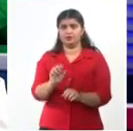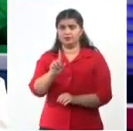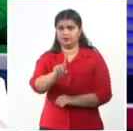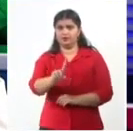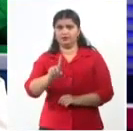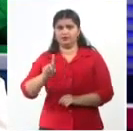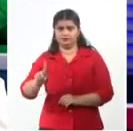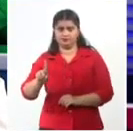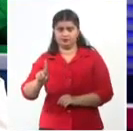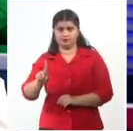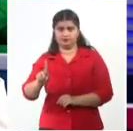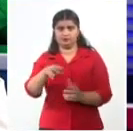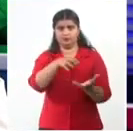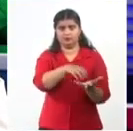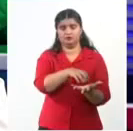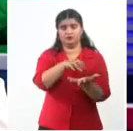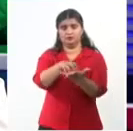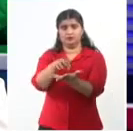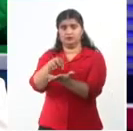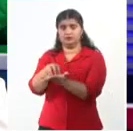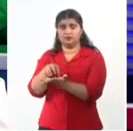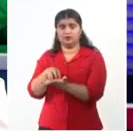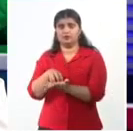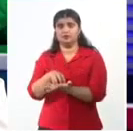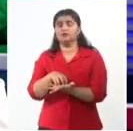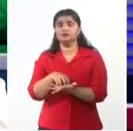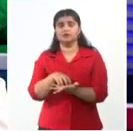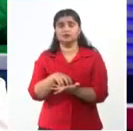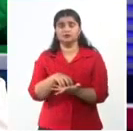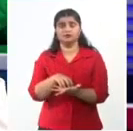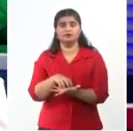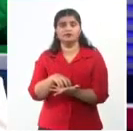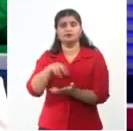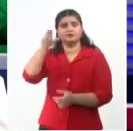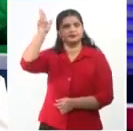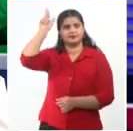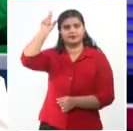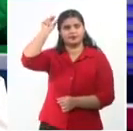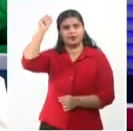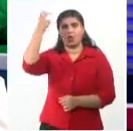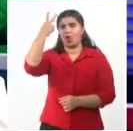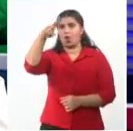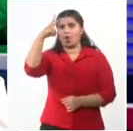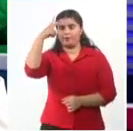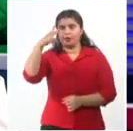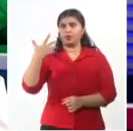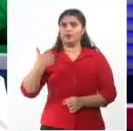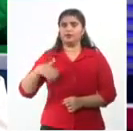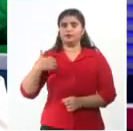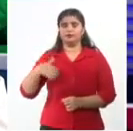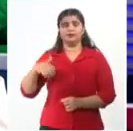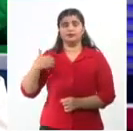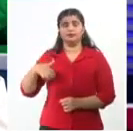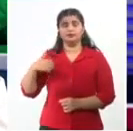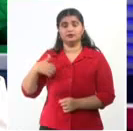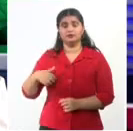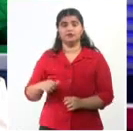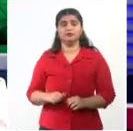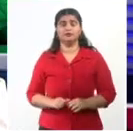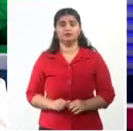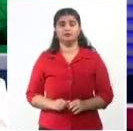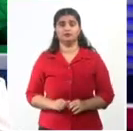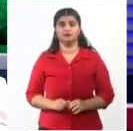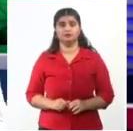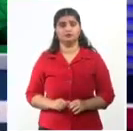decían esta mañana Perú, México, Argentina creo, el primer caso. Y yo reitero, no